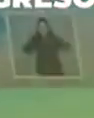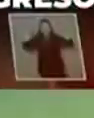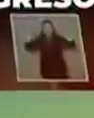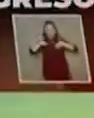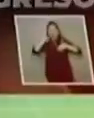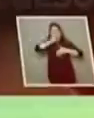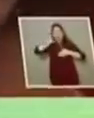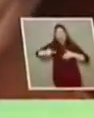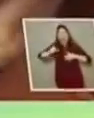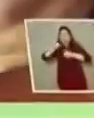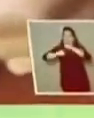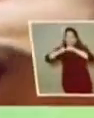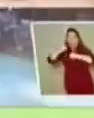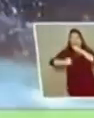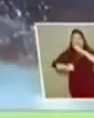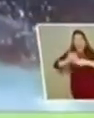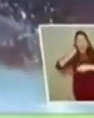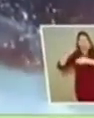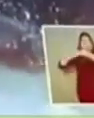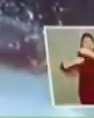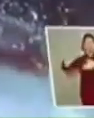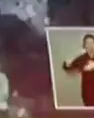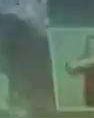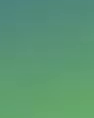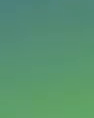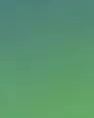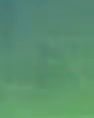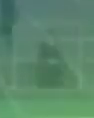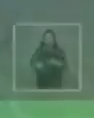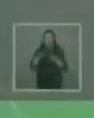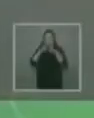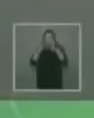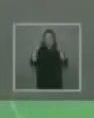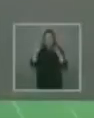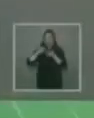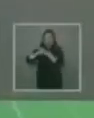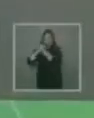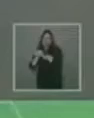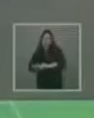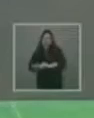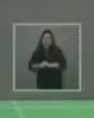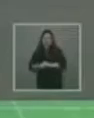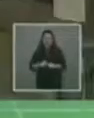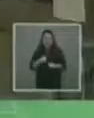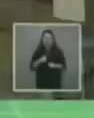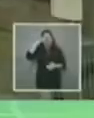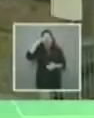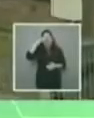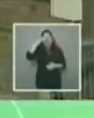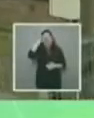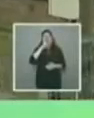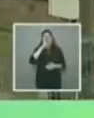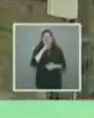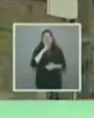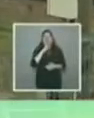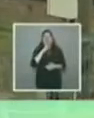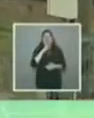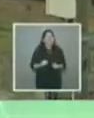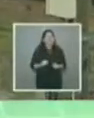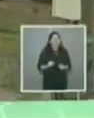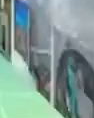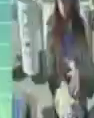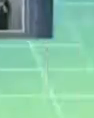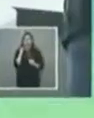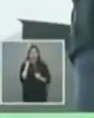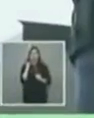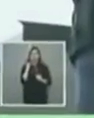y comienza a germinar. Y con eso estamos haciendo material gráfico publicitario, la línea Pugún, que significa respeto, una línea de cuadernos